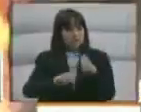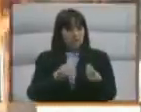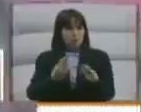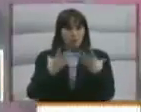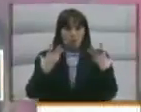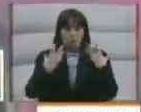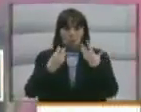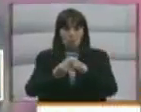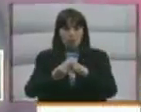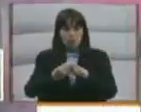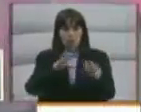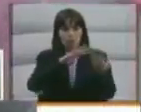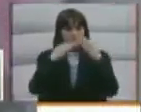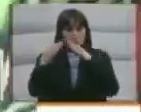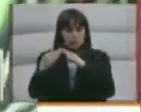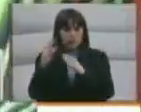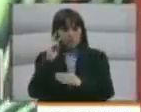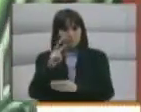comunidad.